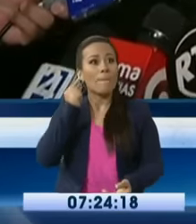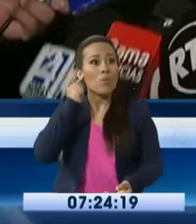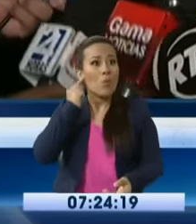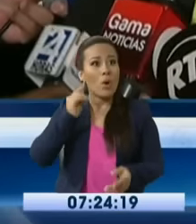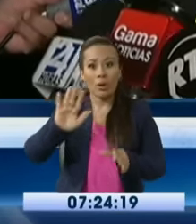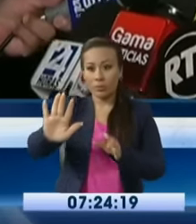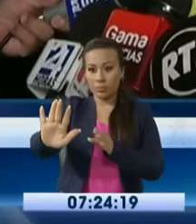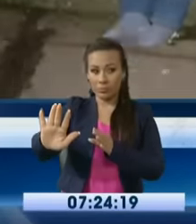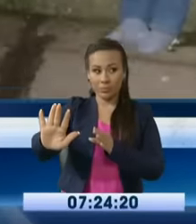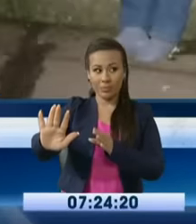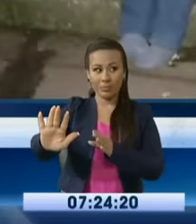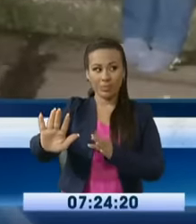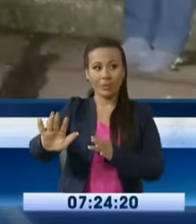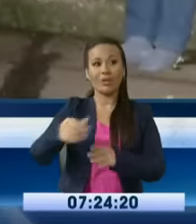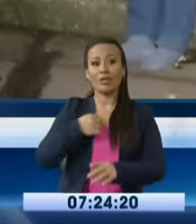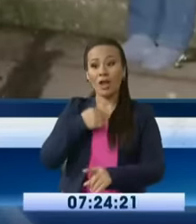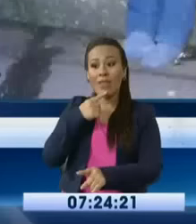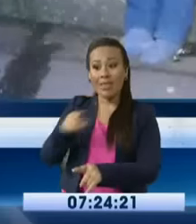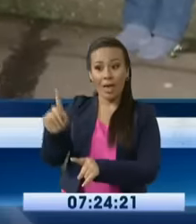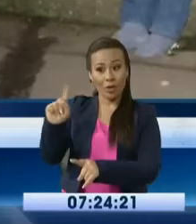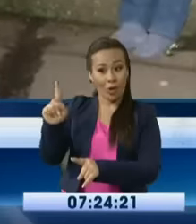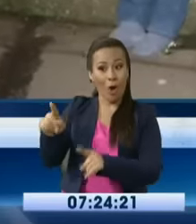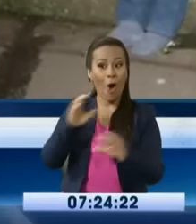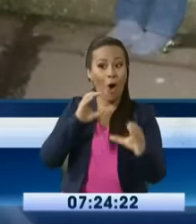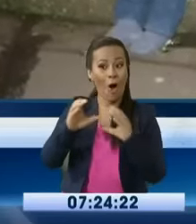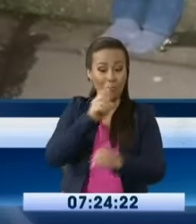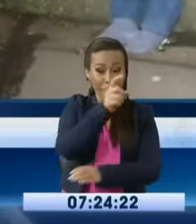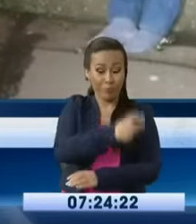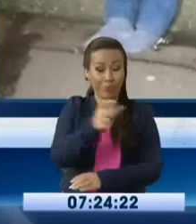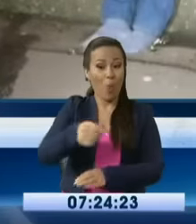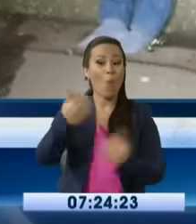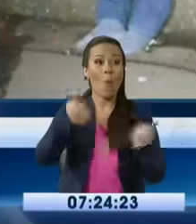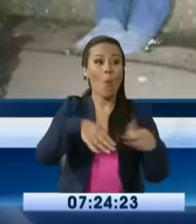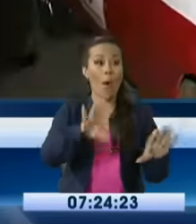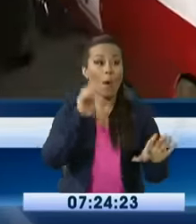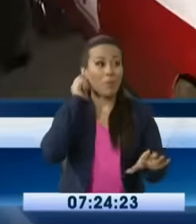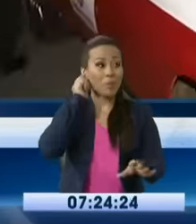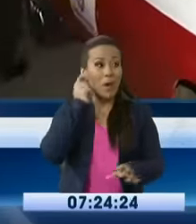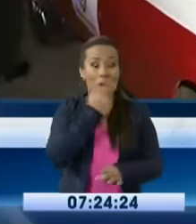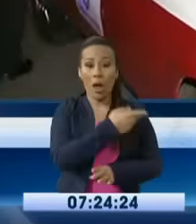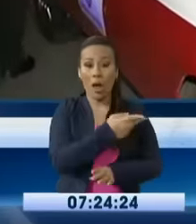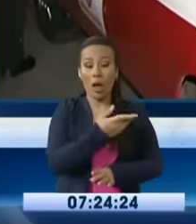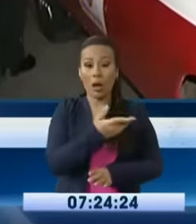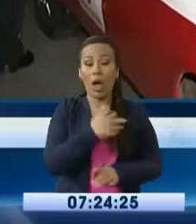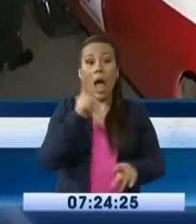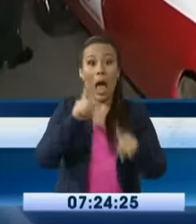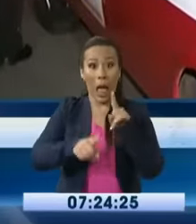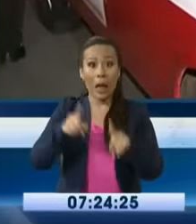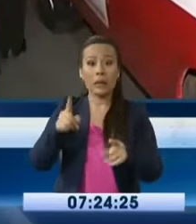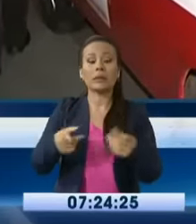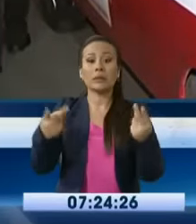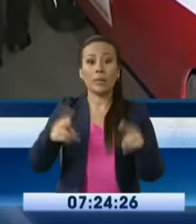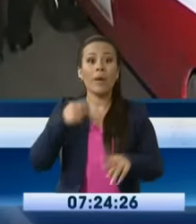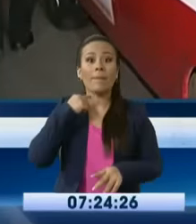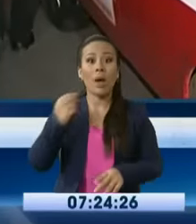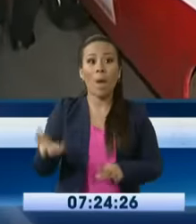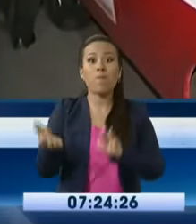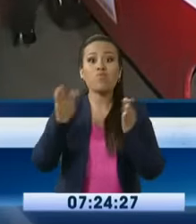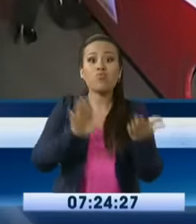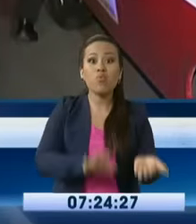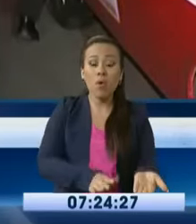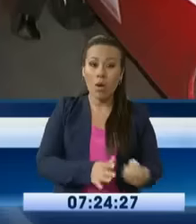de lejitos. De lejitos. Yo le dije, no se le acerque mucho. Y cuidado. Eso que el caballero no llevó la peor parte, como muchos otros que incluso han perdido, claro, la vida. Han